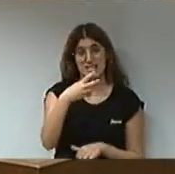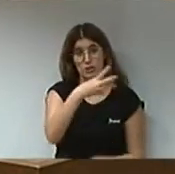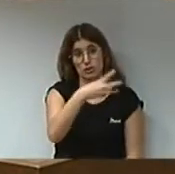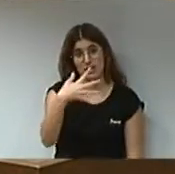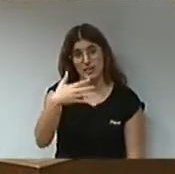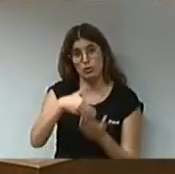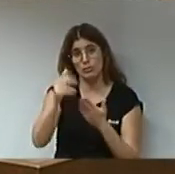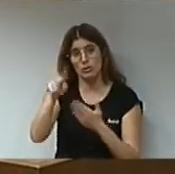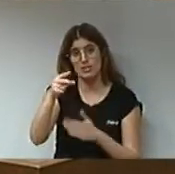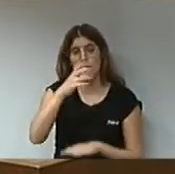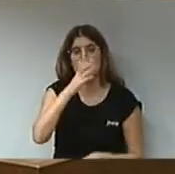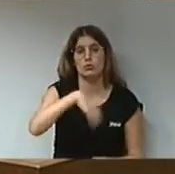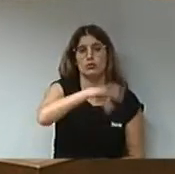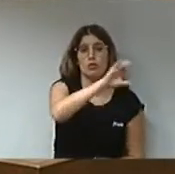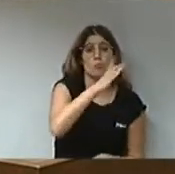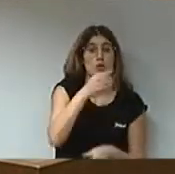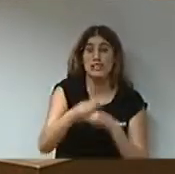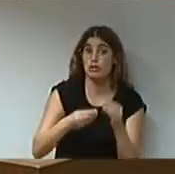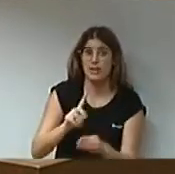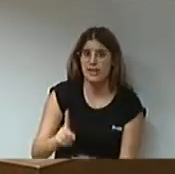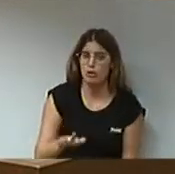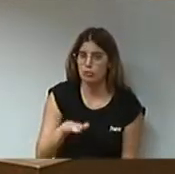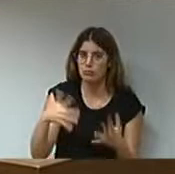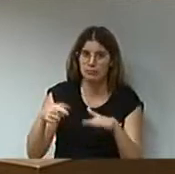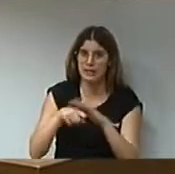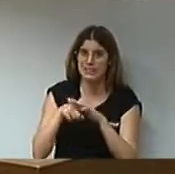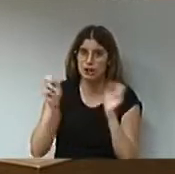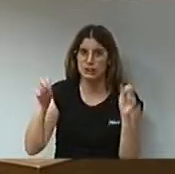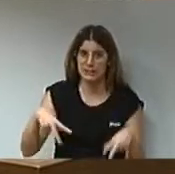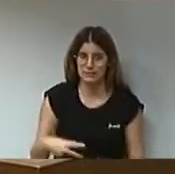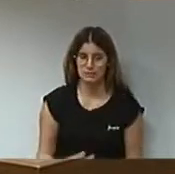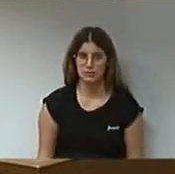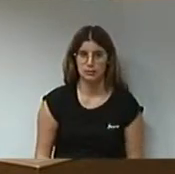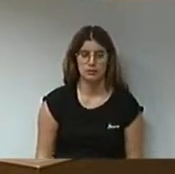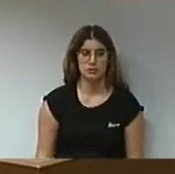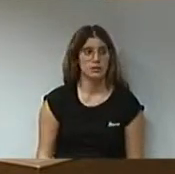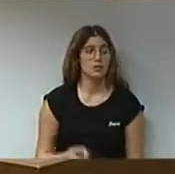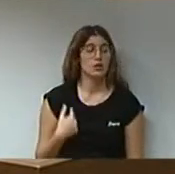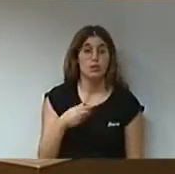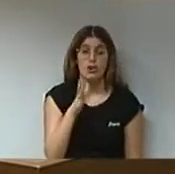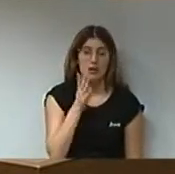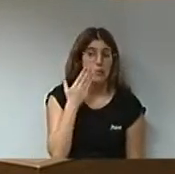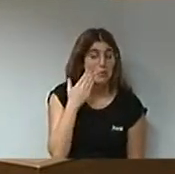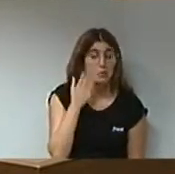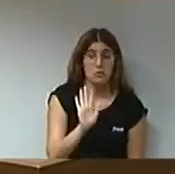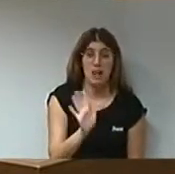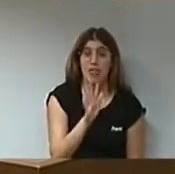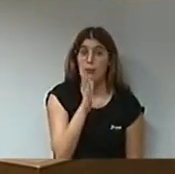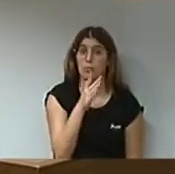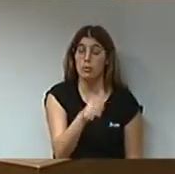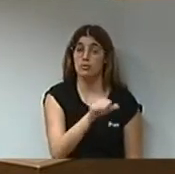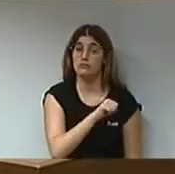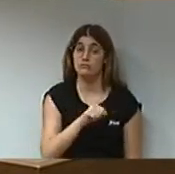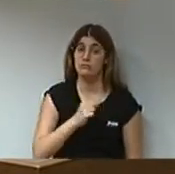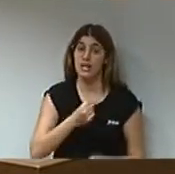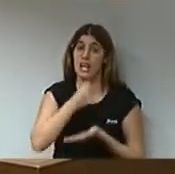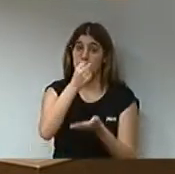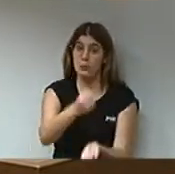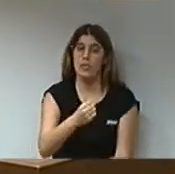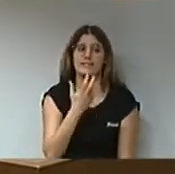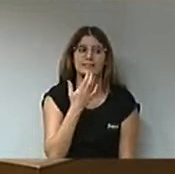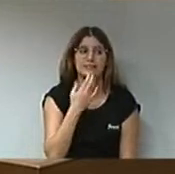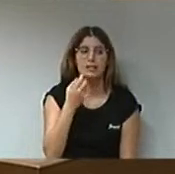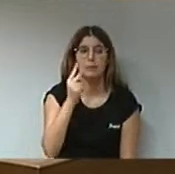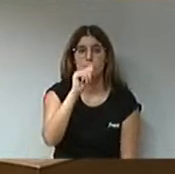ayudas a empresas porque no se ejecutaron, señor Puig. No sacaría pecho en ayudas a autónomos cuando se